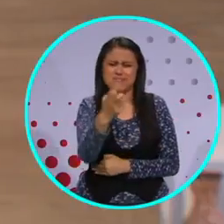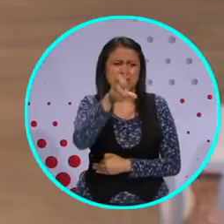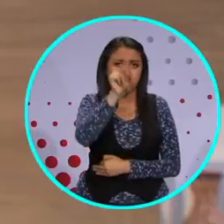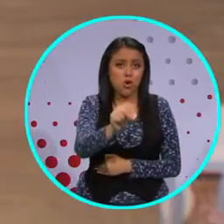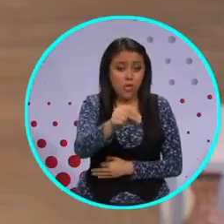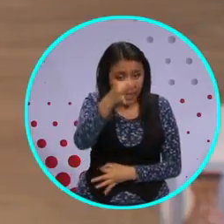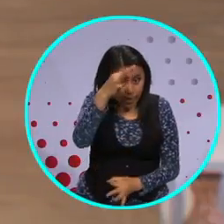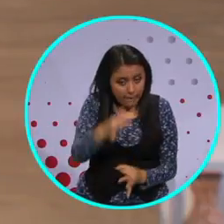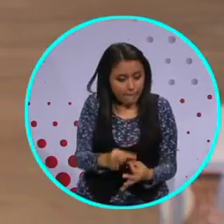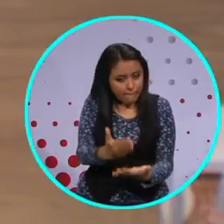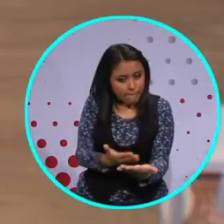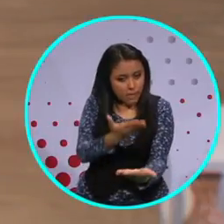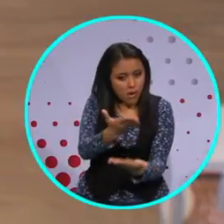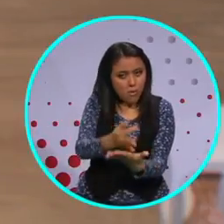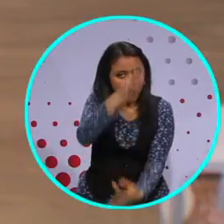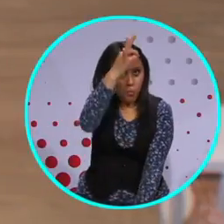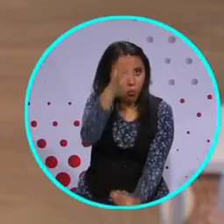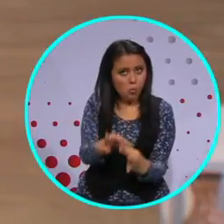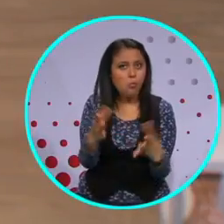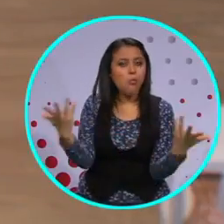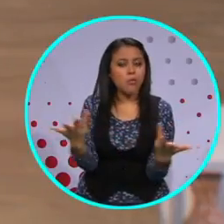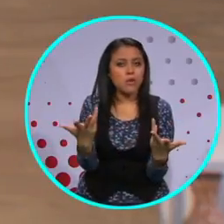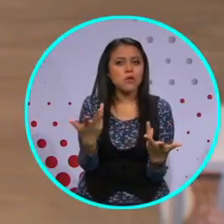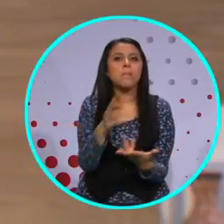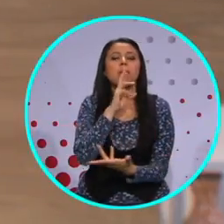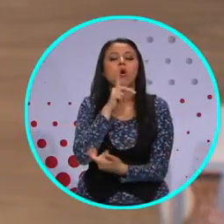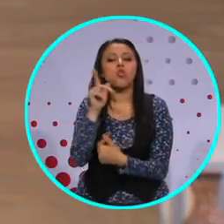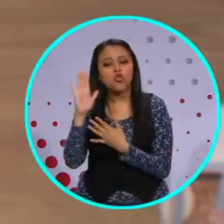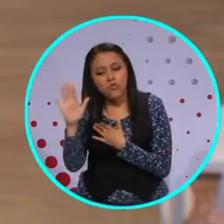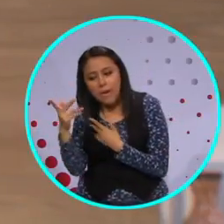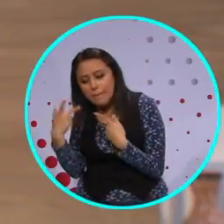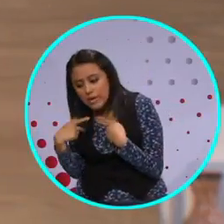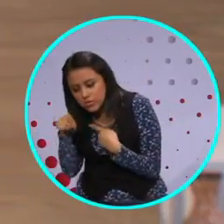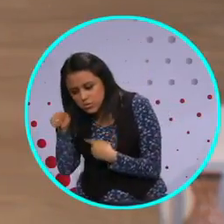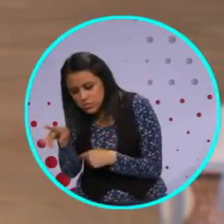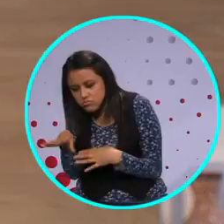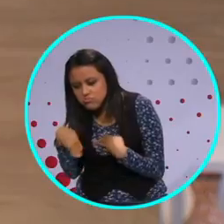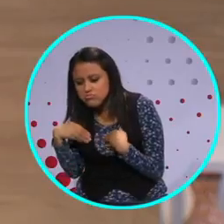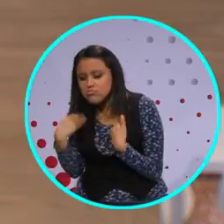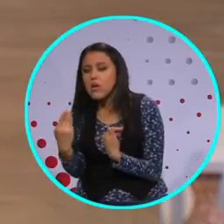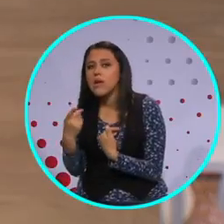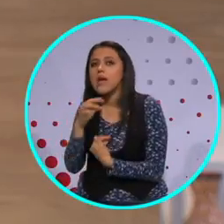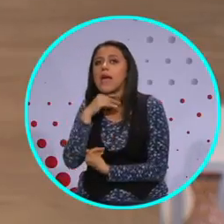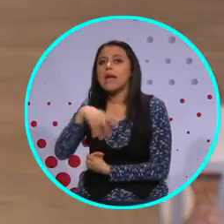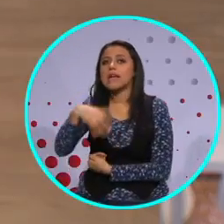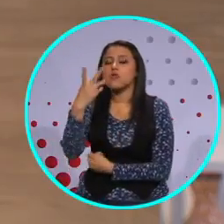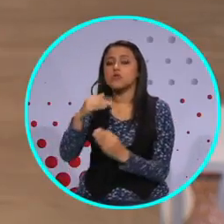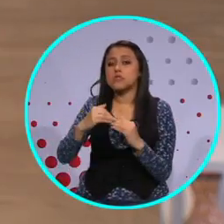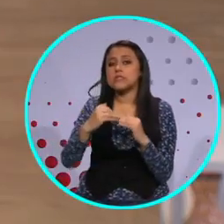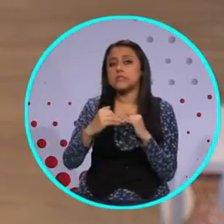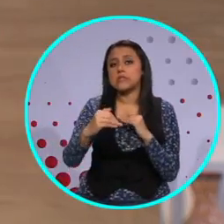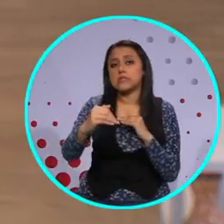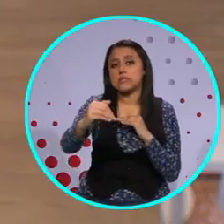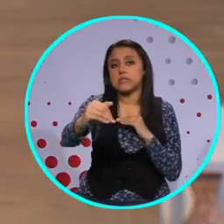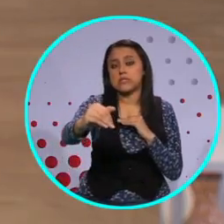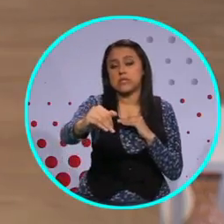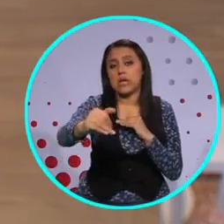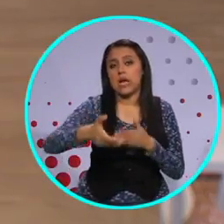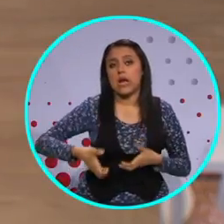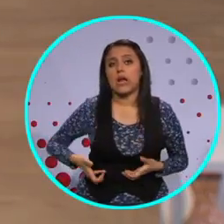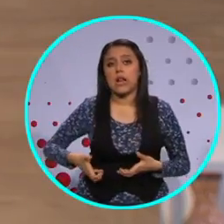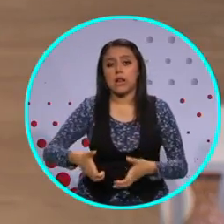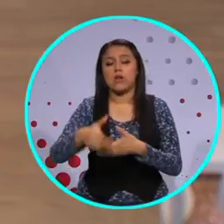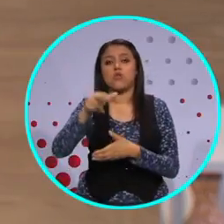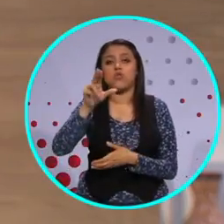las que se iba a poder confío más en alguien que me diga voy a hacer 14 kilómetros de la carretera